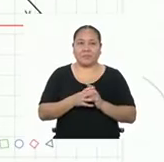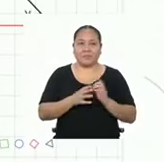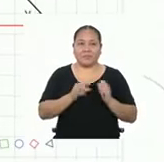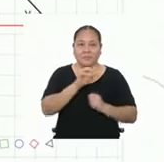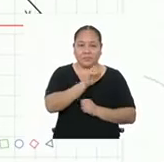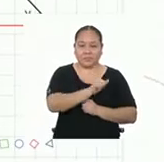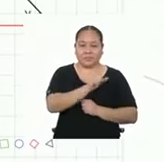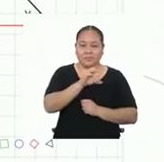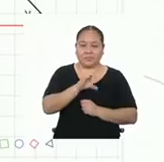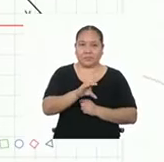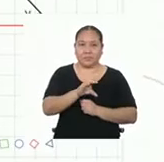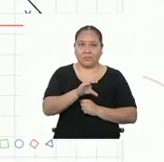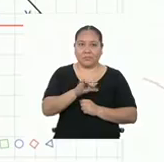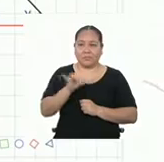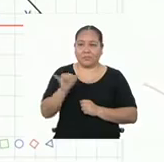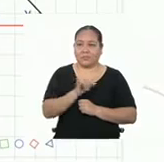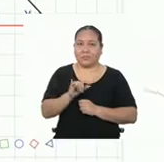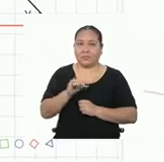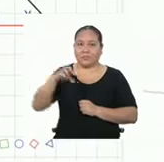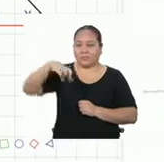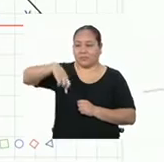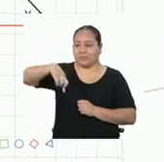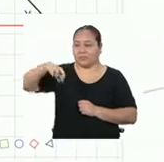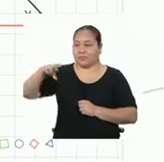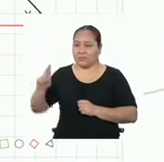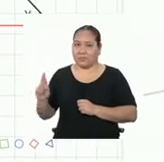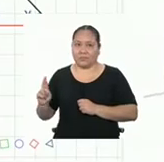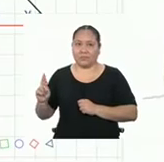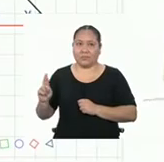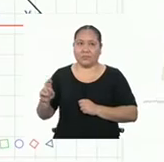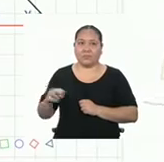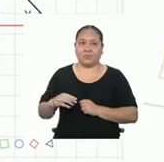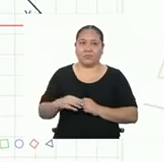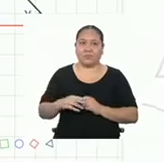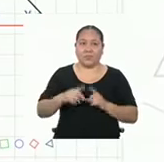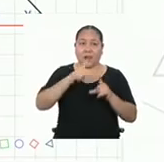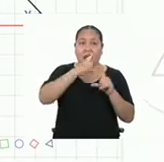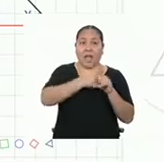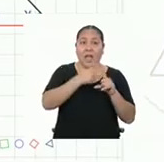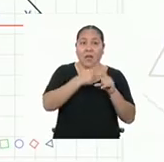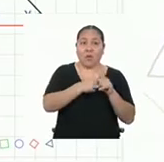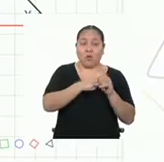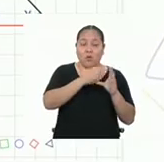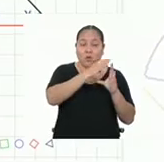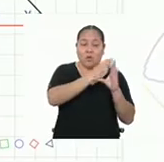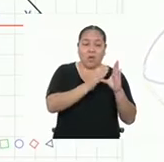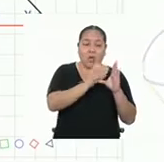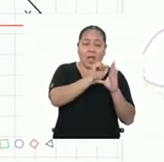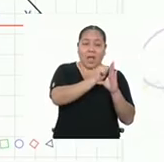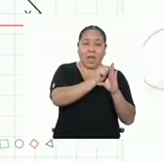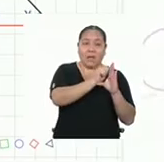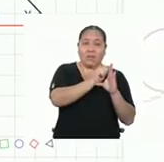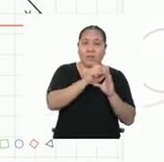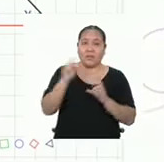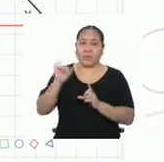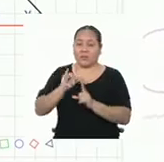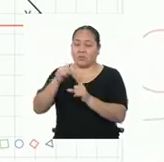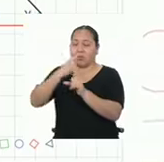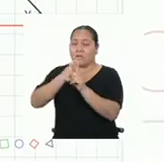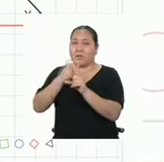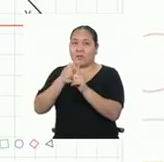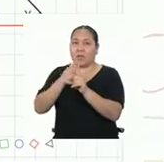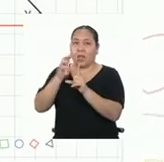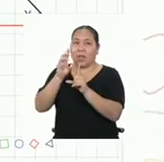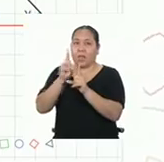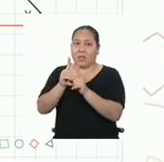el segmento AC es congruente al segmento PR Y que la medida del ángulo alfa es igual a la medida del ángulo